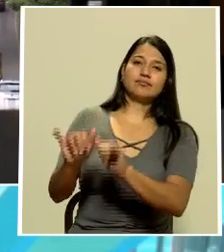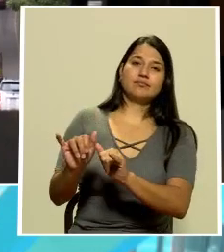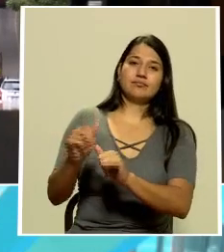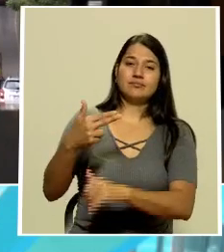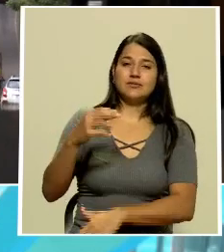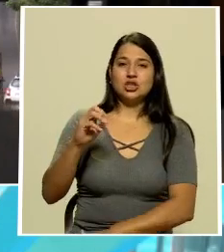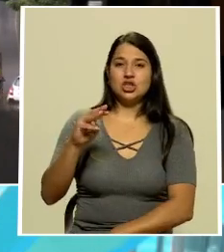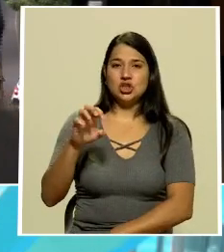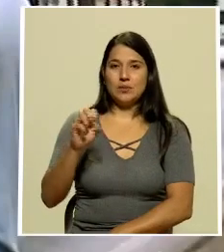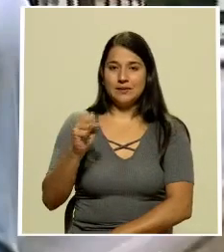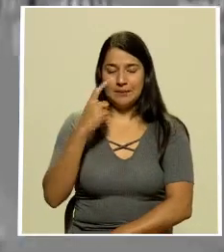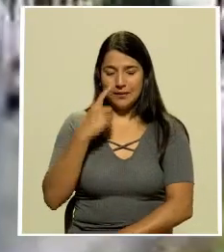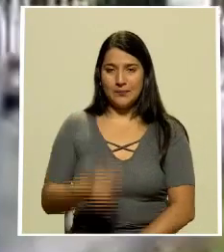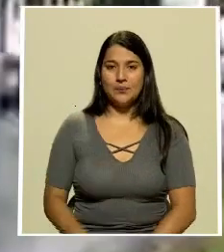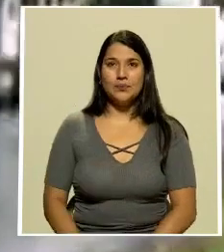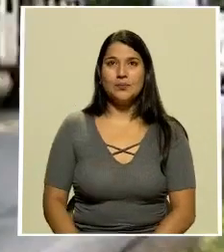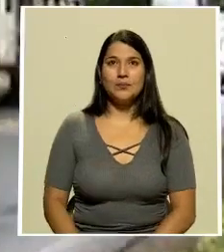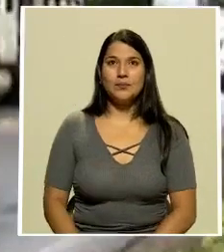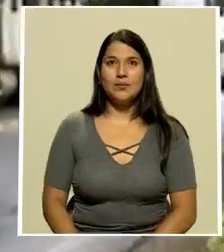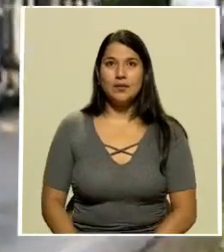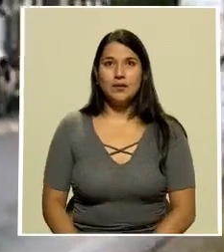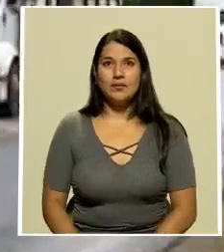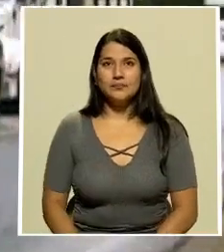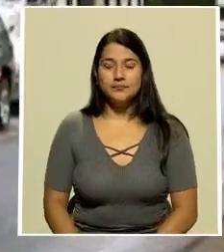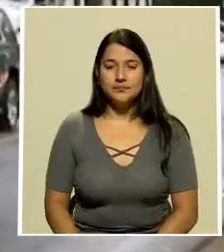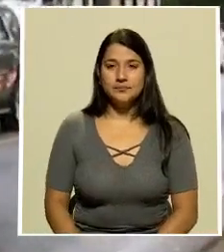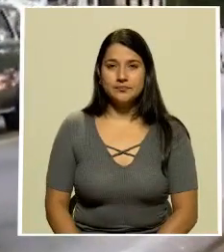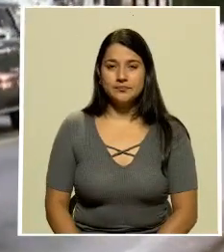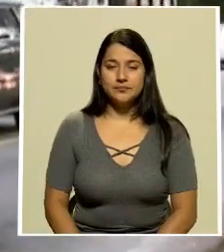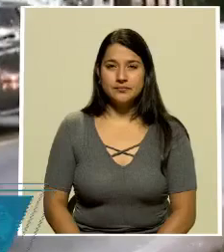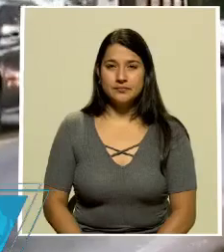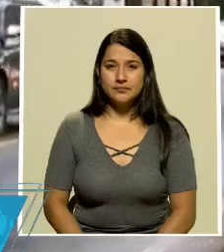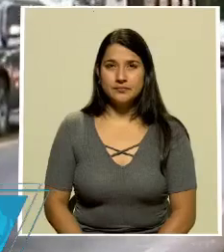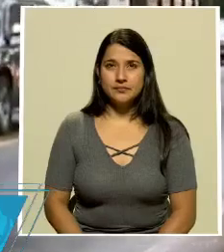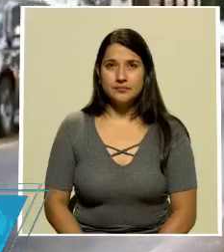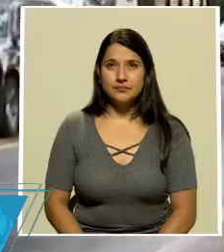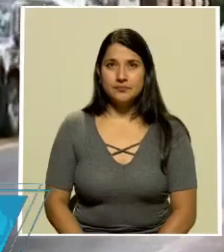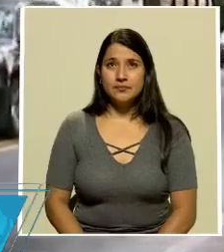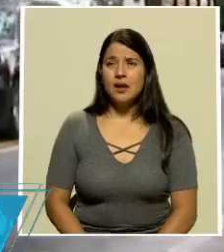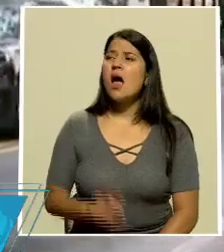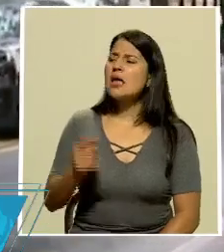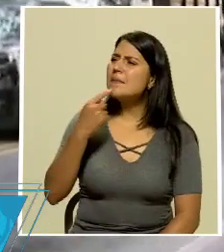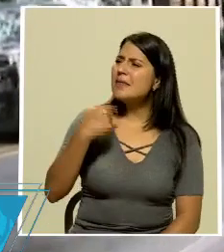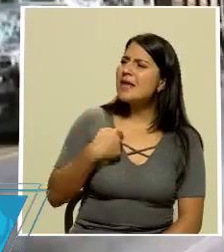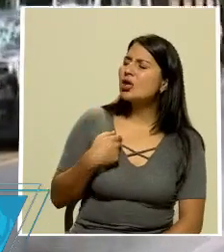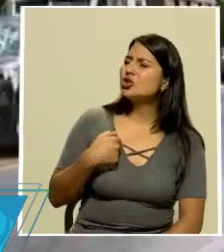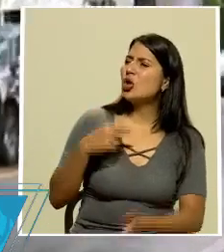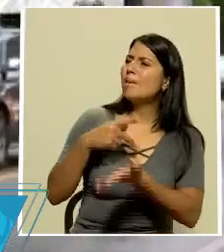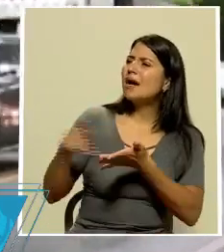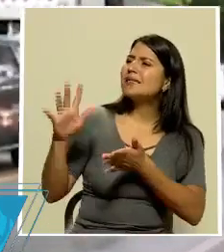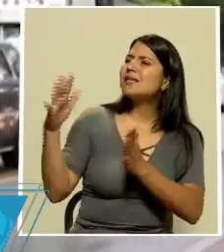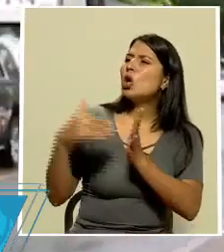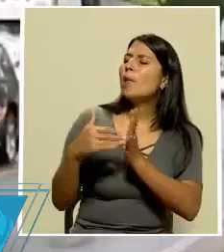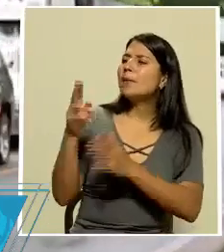Chomes. Veamos. Ahí pasó un muchacho y venía aquí a el carro, y que le cobraron 5.000 pesos para pasar ahí.